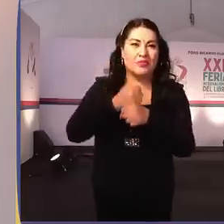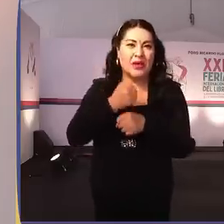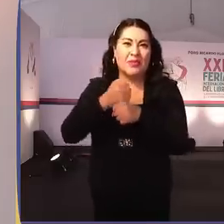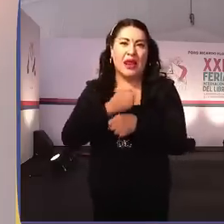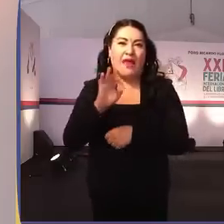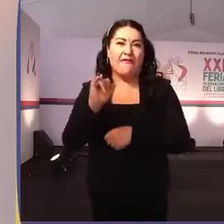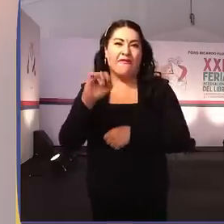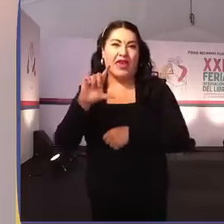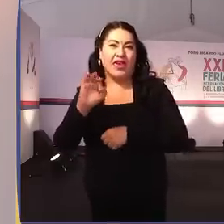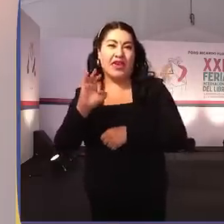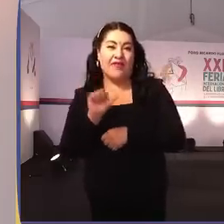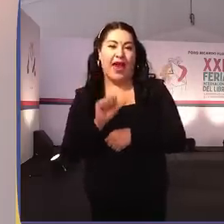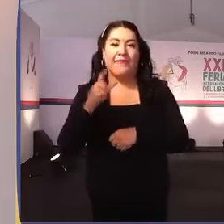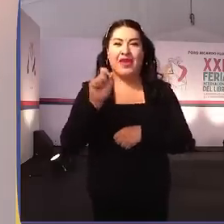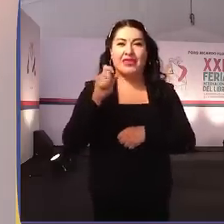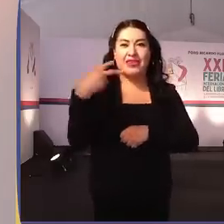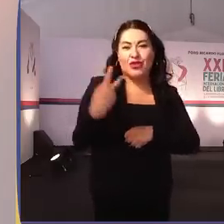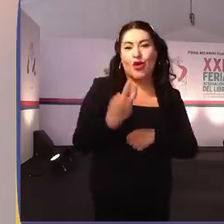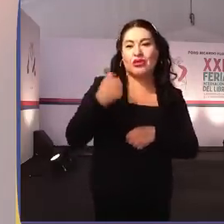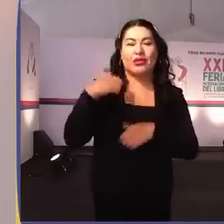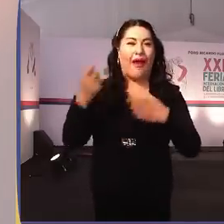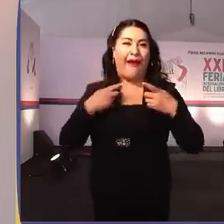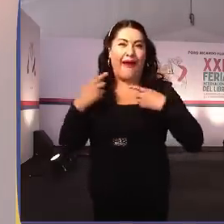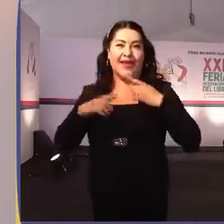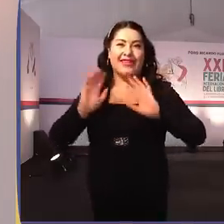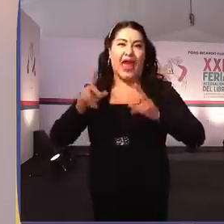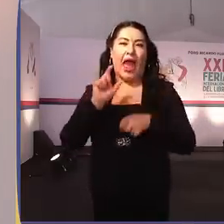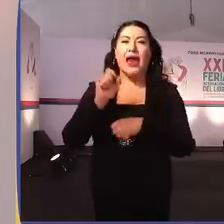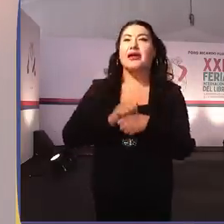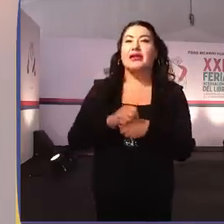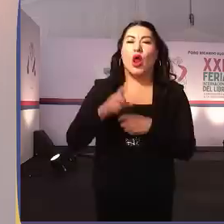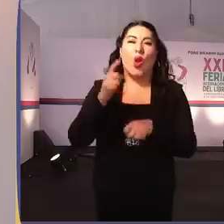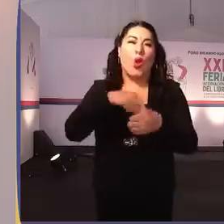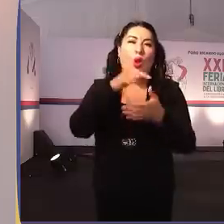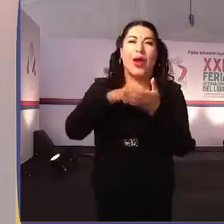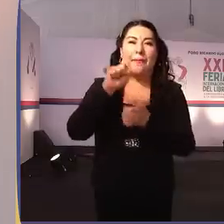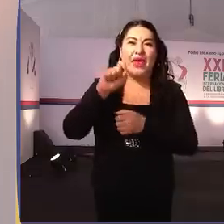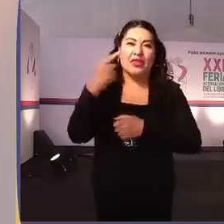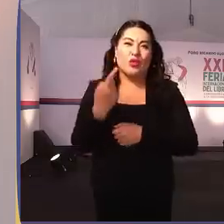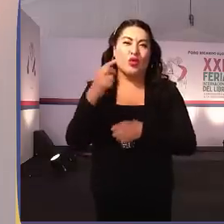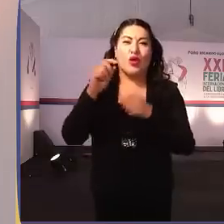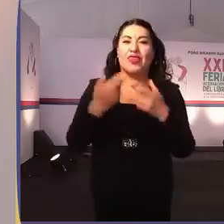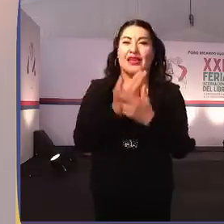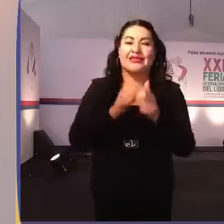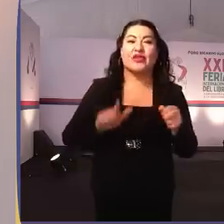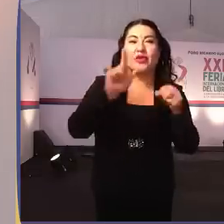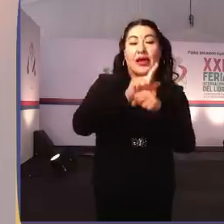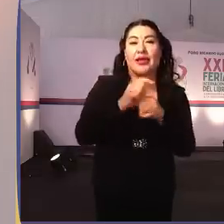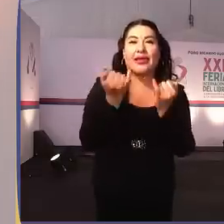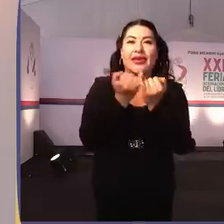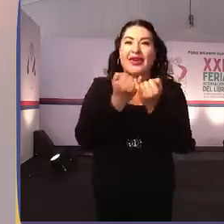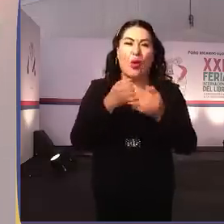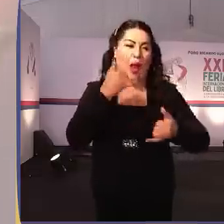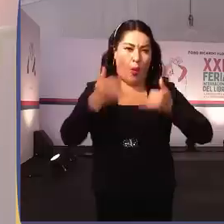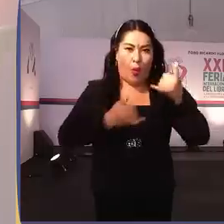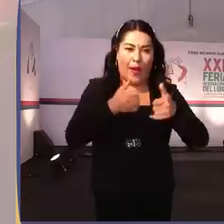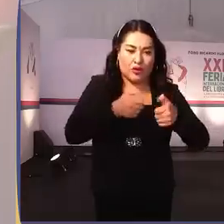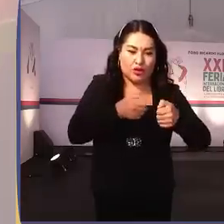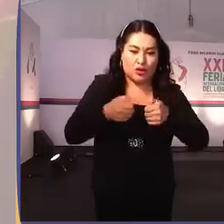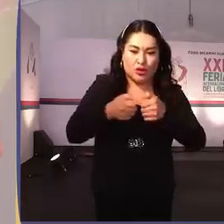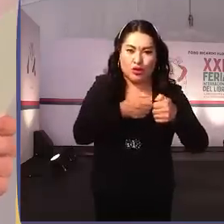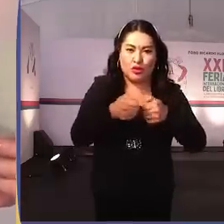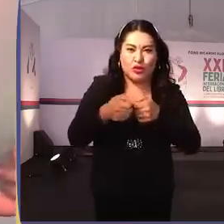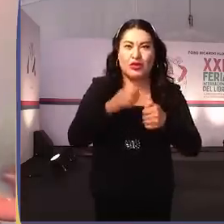22, como para distraerme, ya estoy en el ranking 21 nacional. Avanzar con Candy Crush y otros juegos mucho